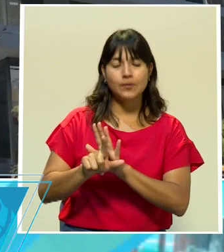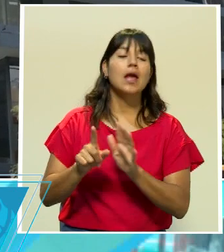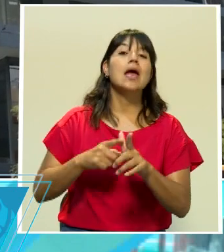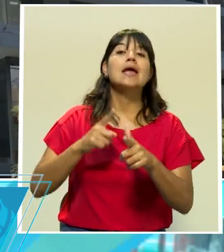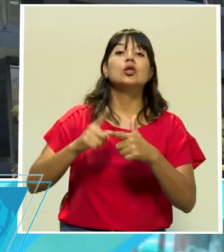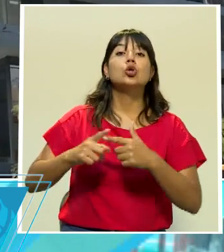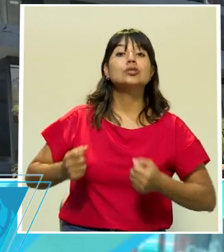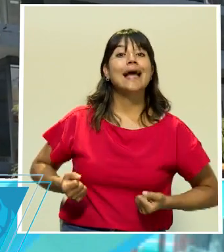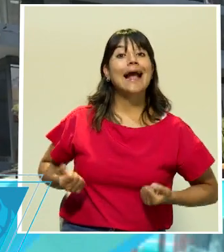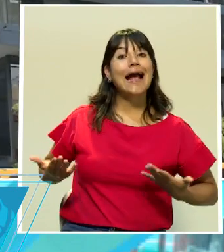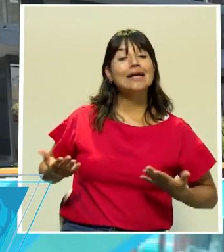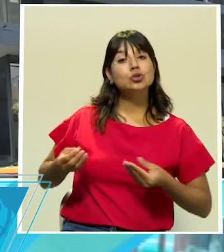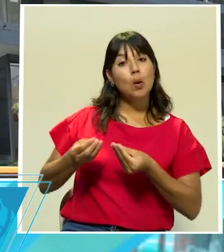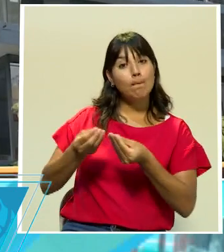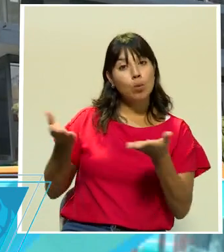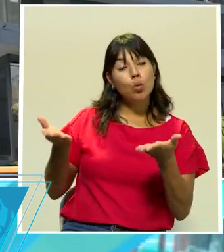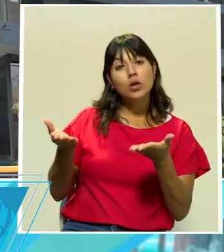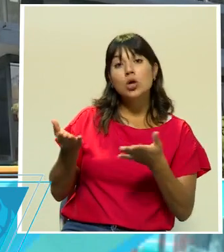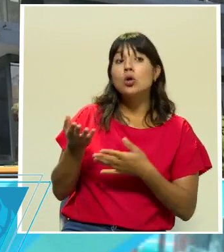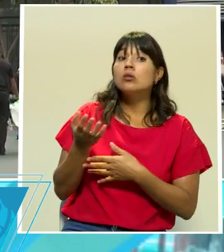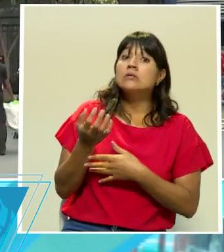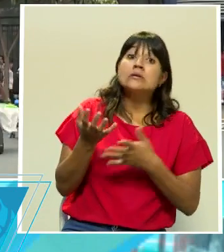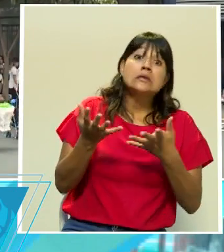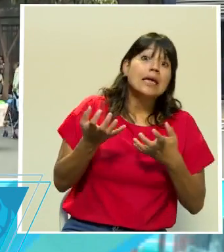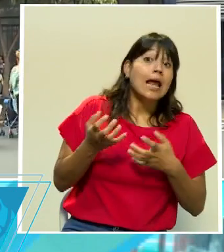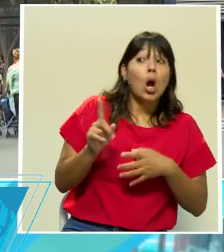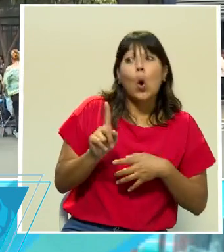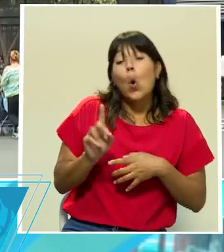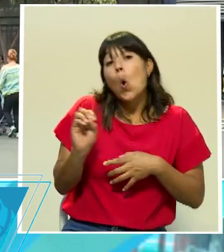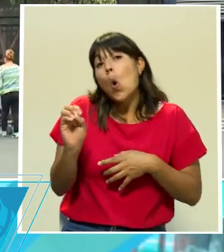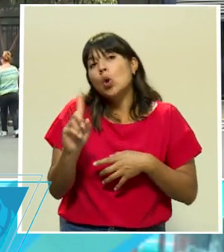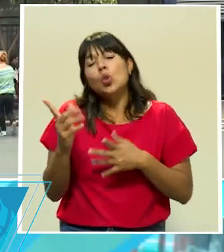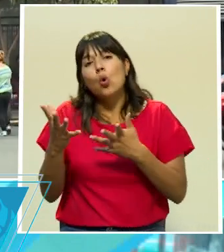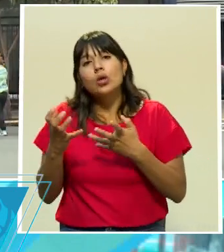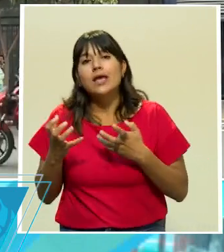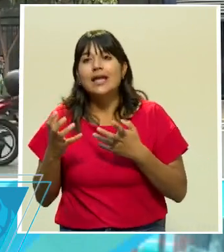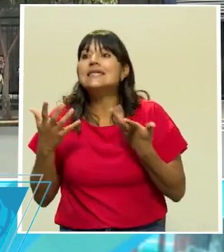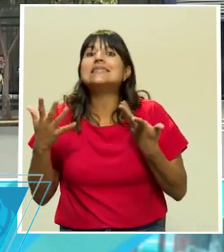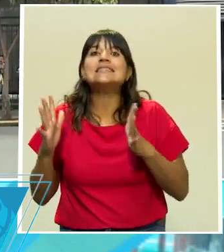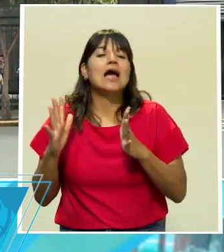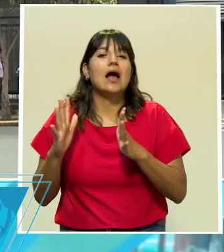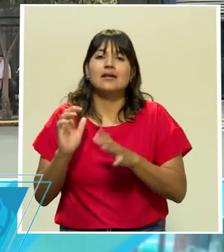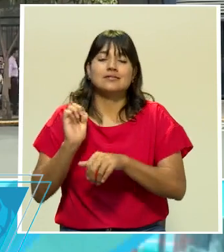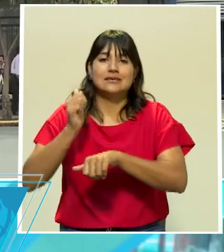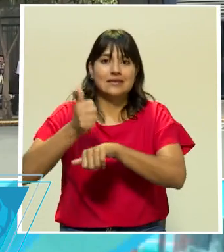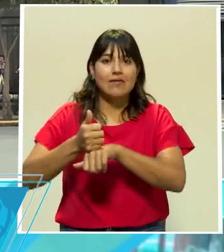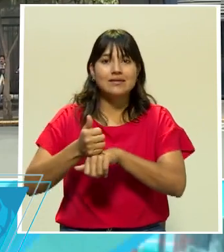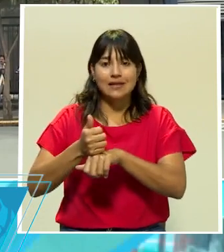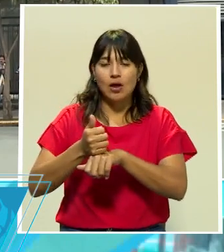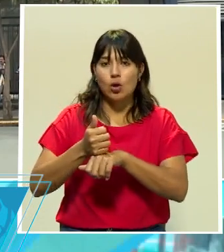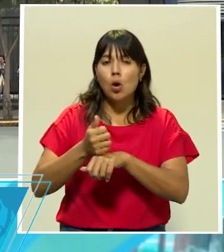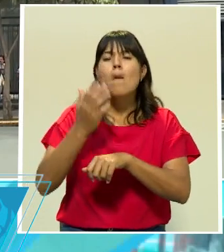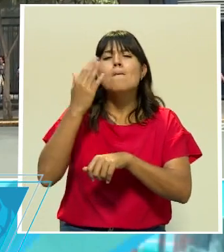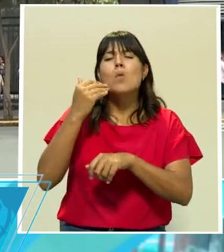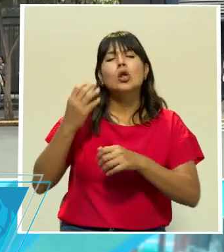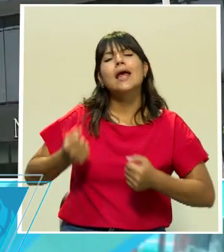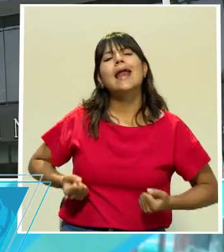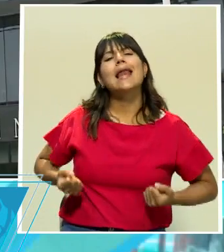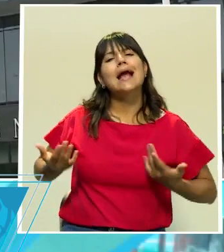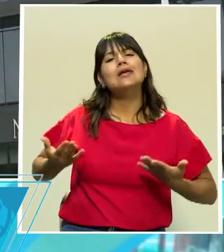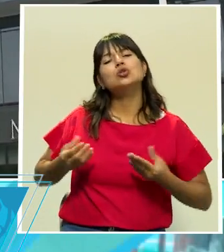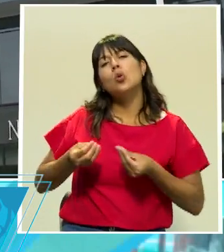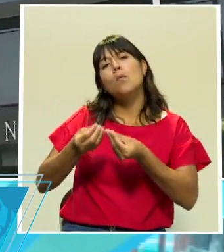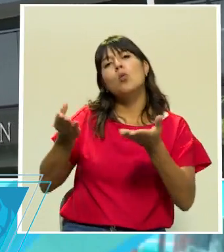se quiera o no, está orientado por un mandato superior que debe contribuir al bienestar de nuestro